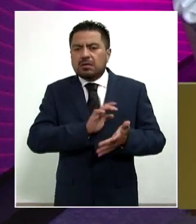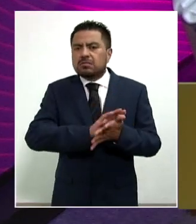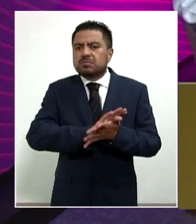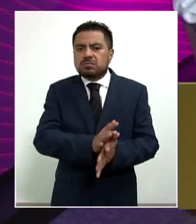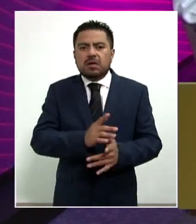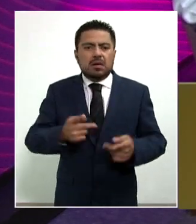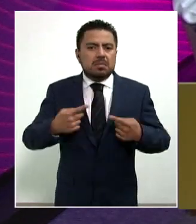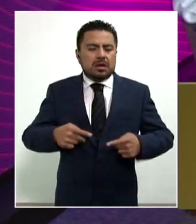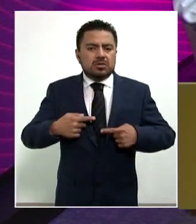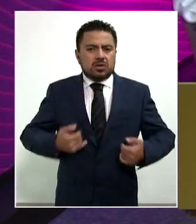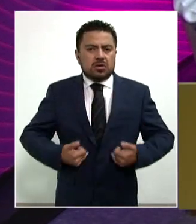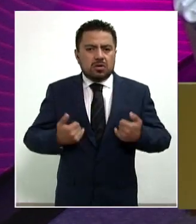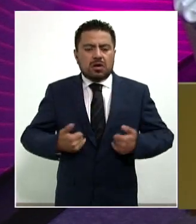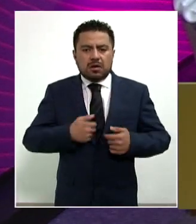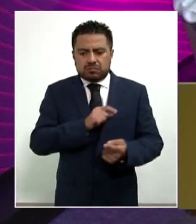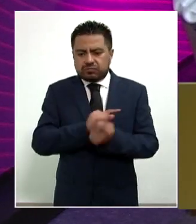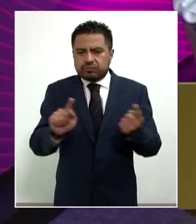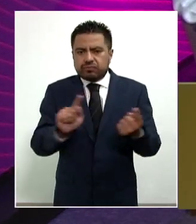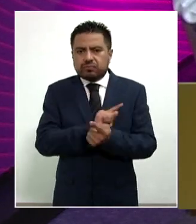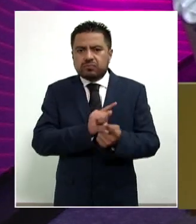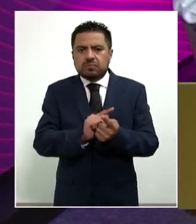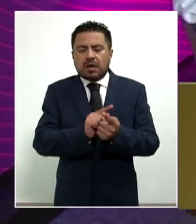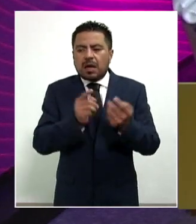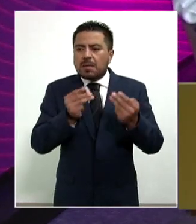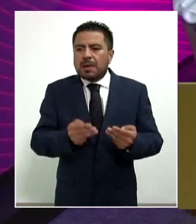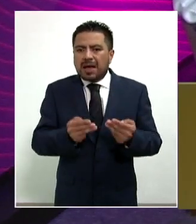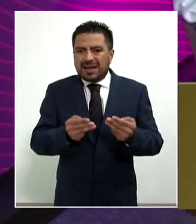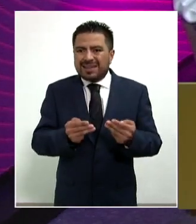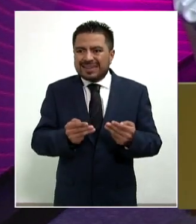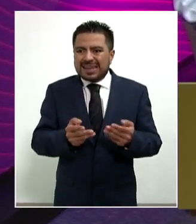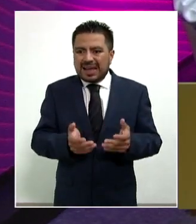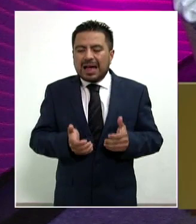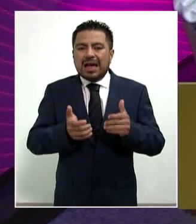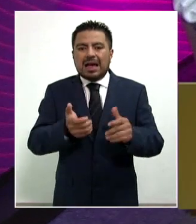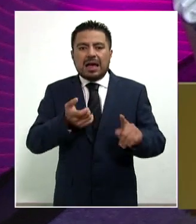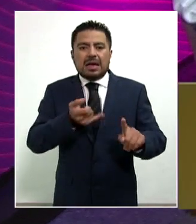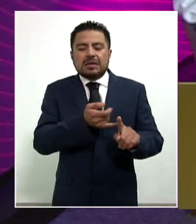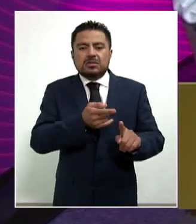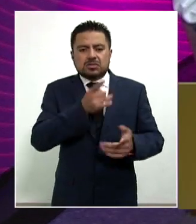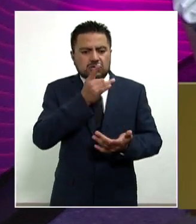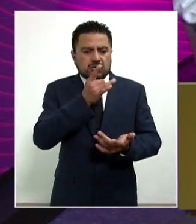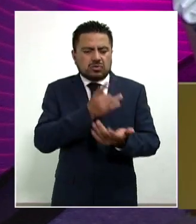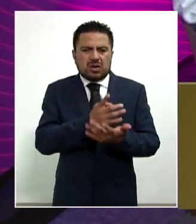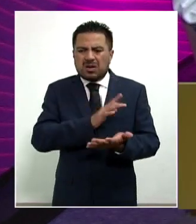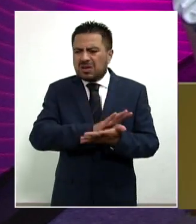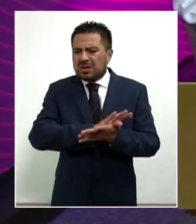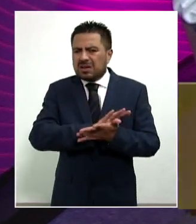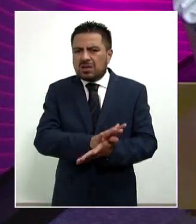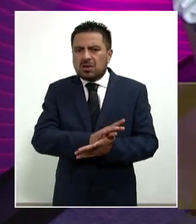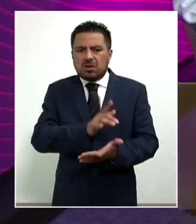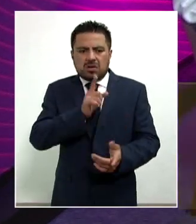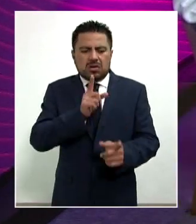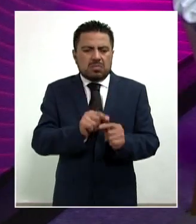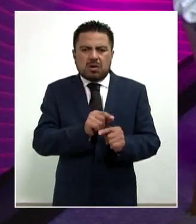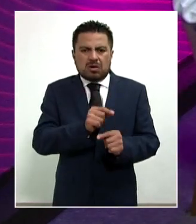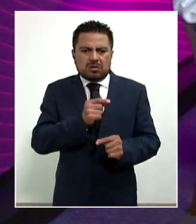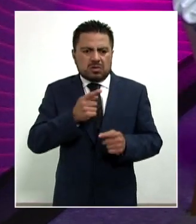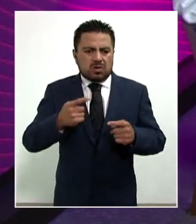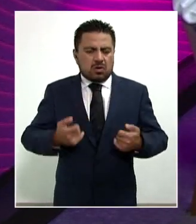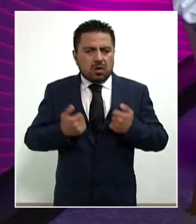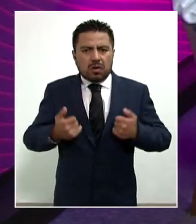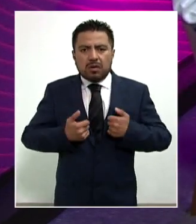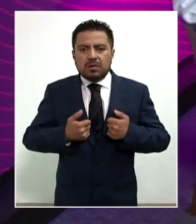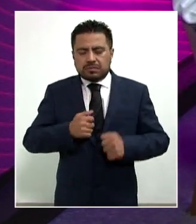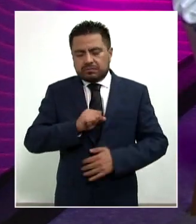discriminación que una persona joven enfrenta ante el mercado laboral? ¿Solo te discriminan por ser joven? No,